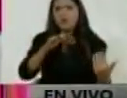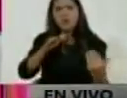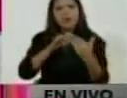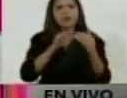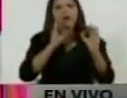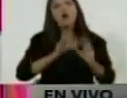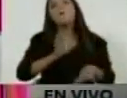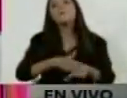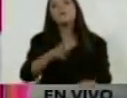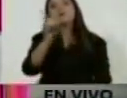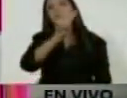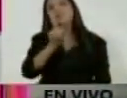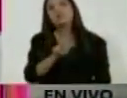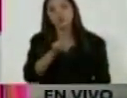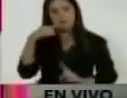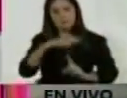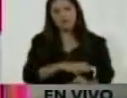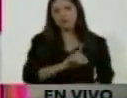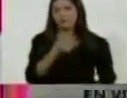porque Venezuela no es menos que nadie.